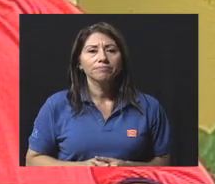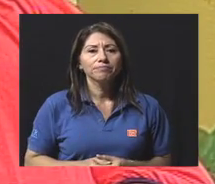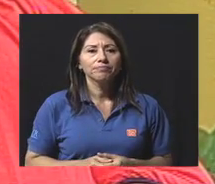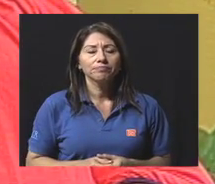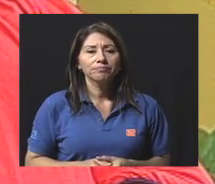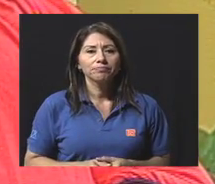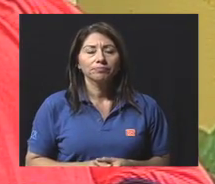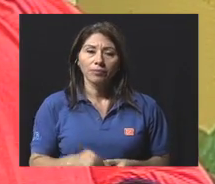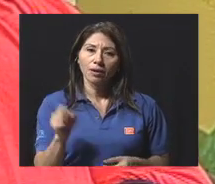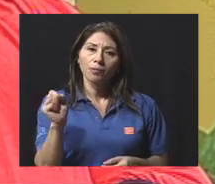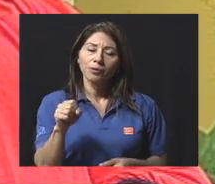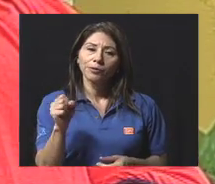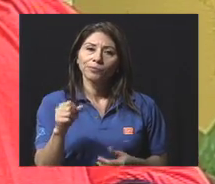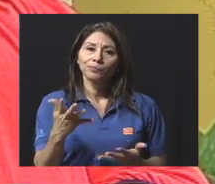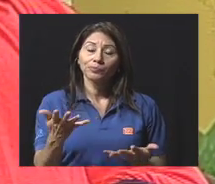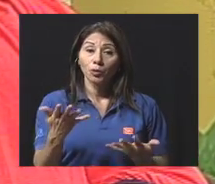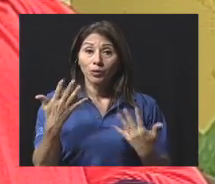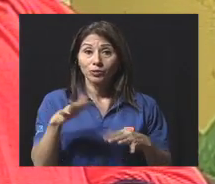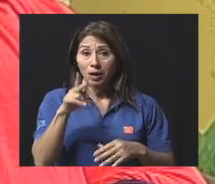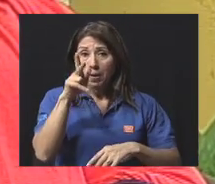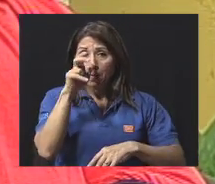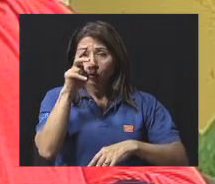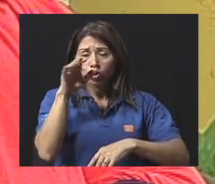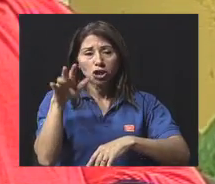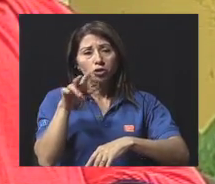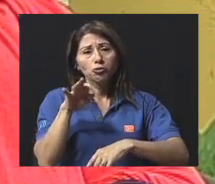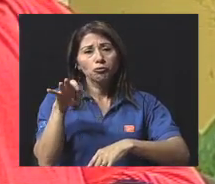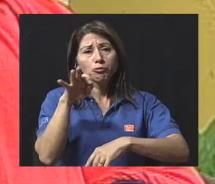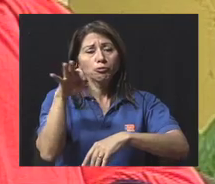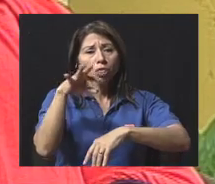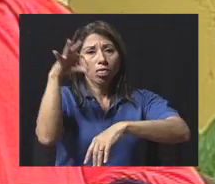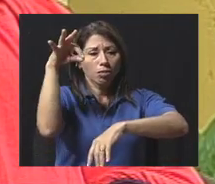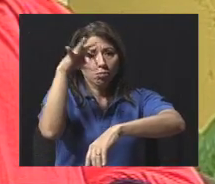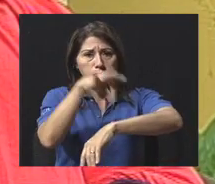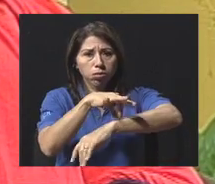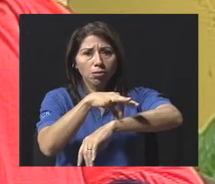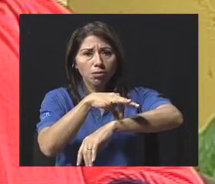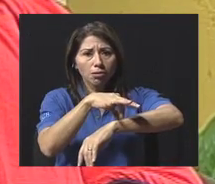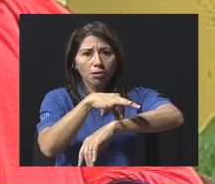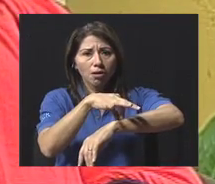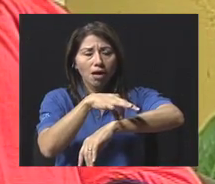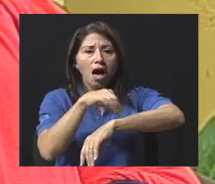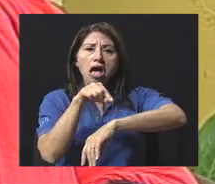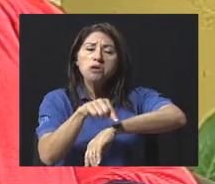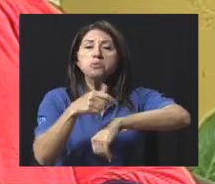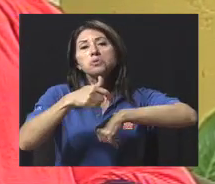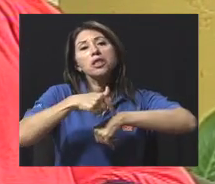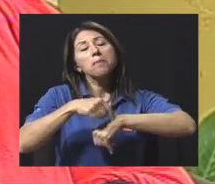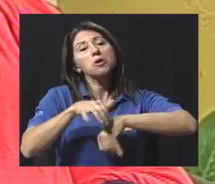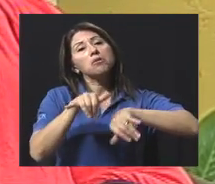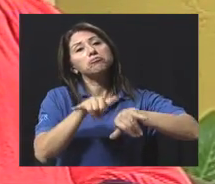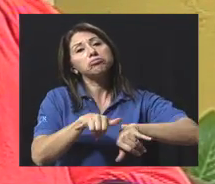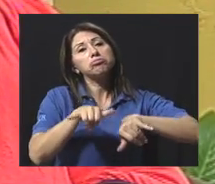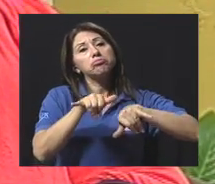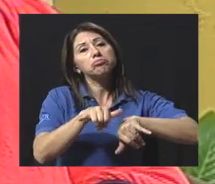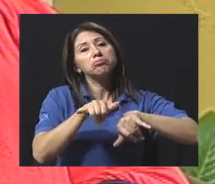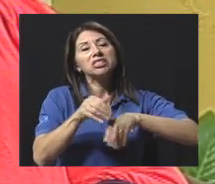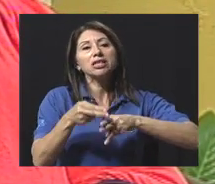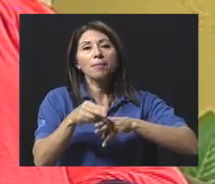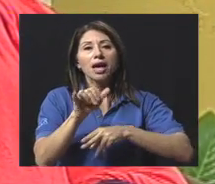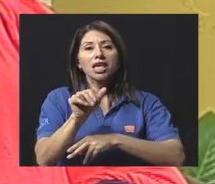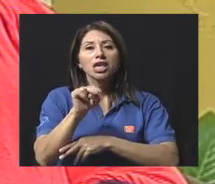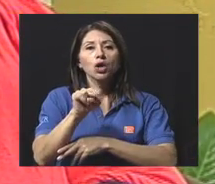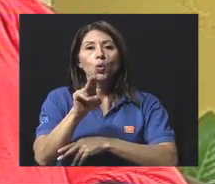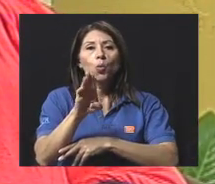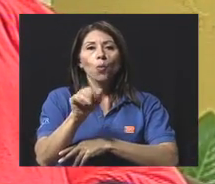Okay después de que el mosquito pica la persona pasa lo que se llama un periodo de incubación que va de los